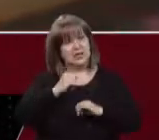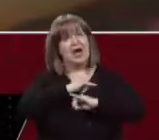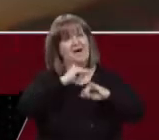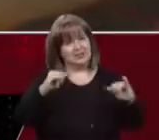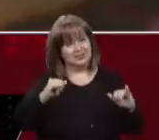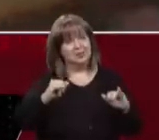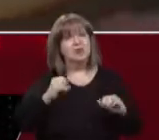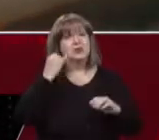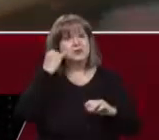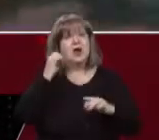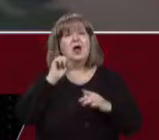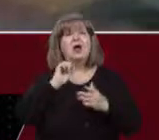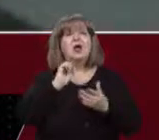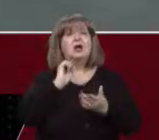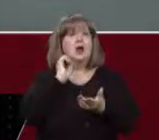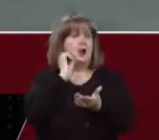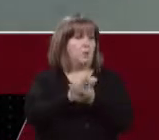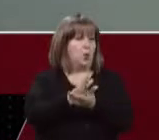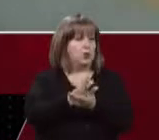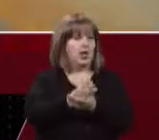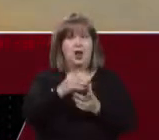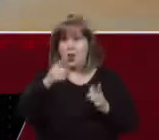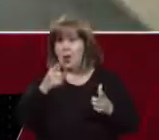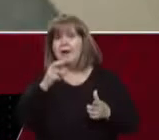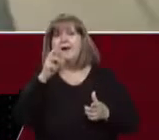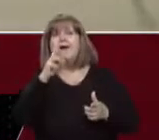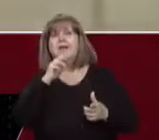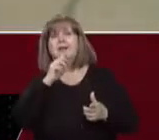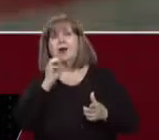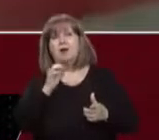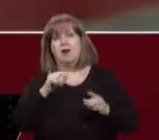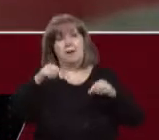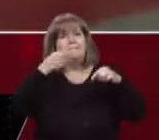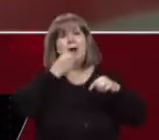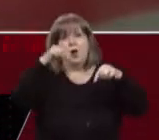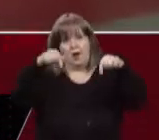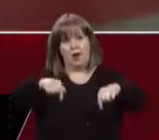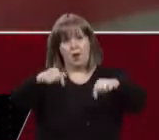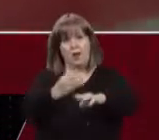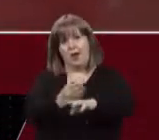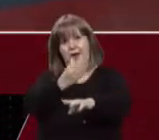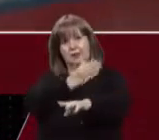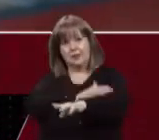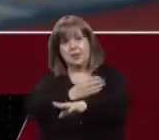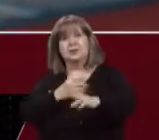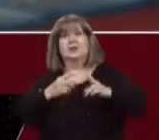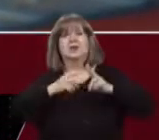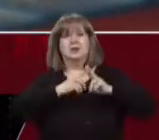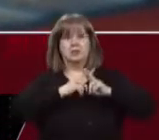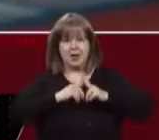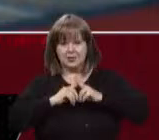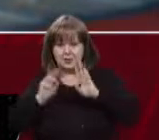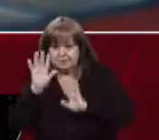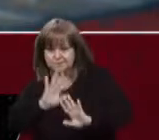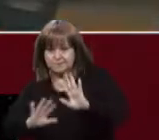se va a comenzar la nueva aplicación de la norma y que vayan regularizando la situación, que no, o sea, ahí van a haber personas que no se dejen